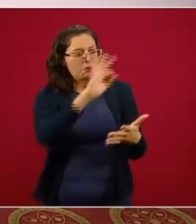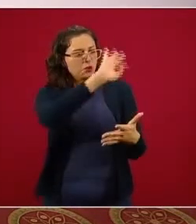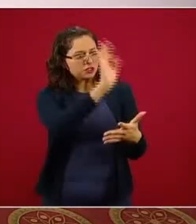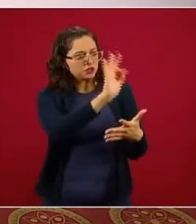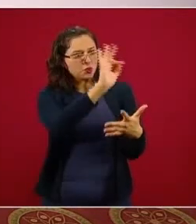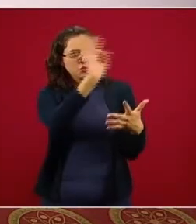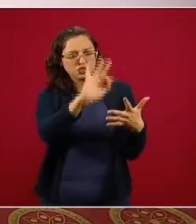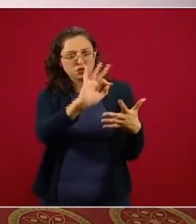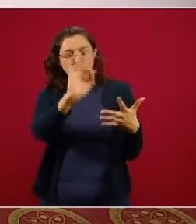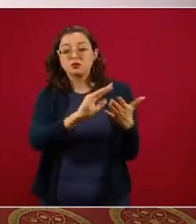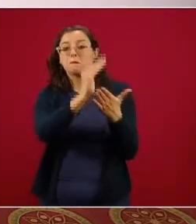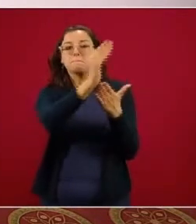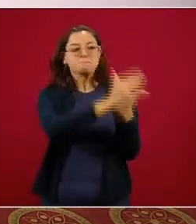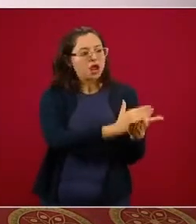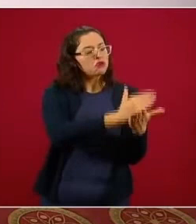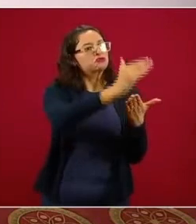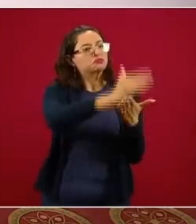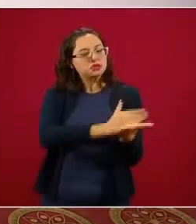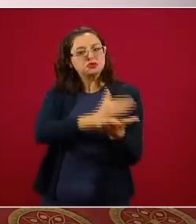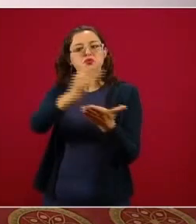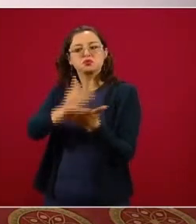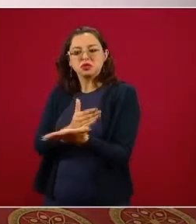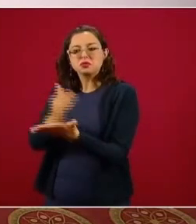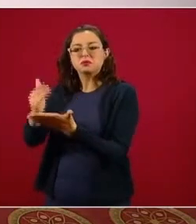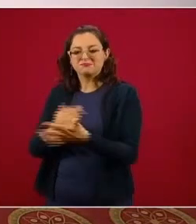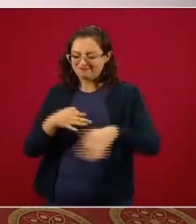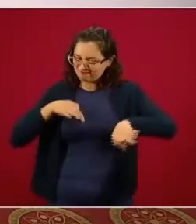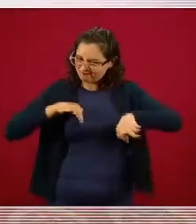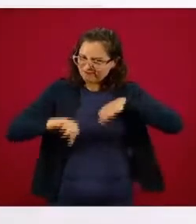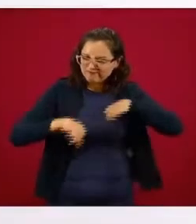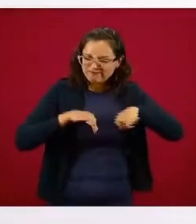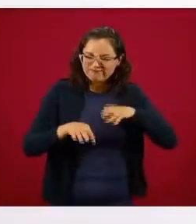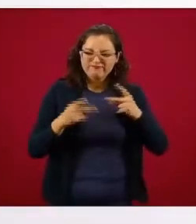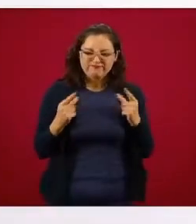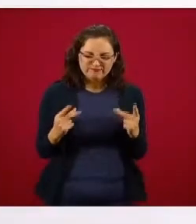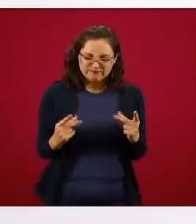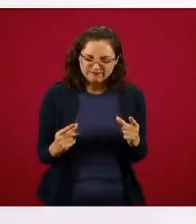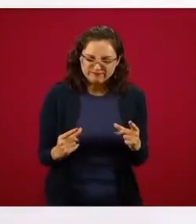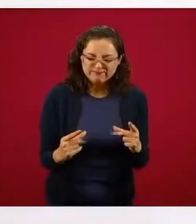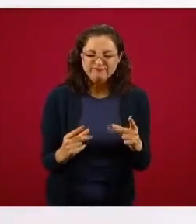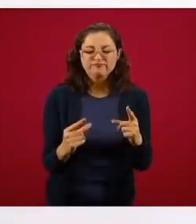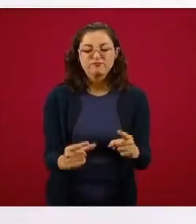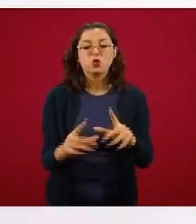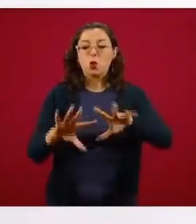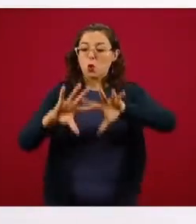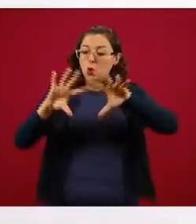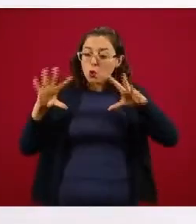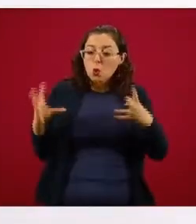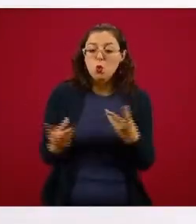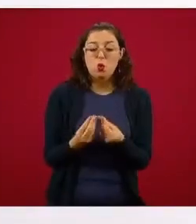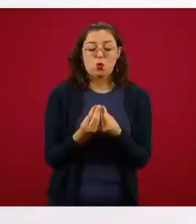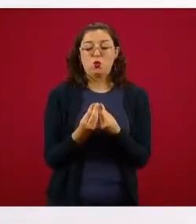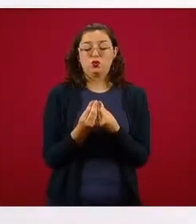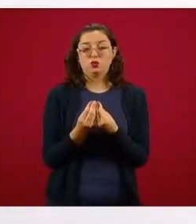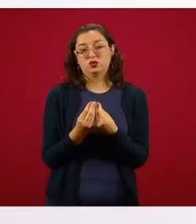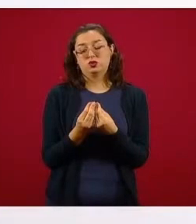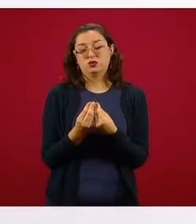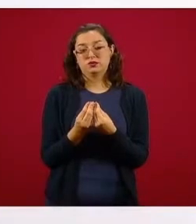Aclaro que todo esto se ha hecho con el trabajo conjunto,